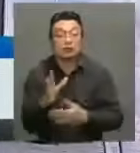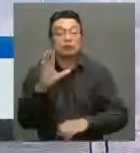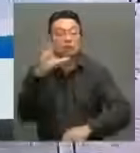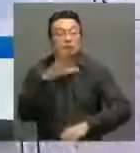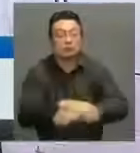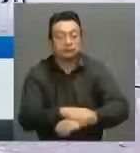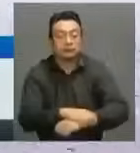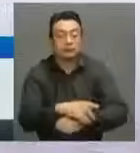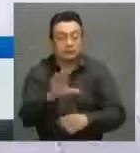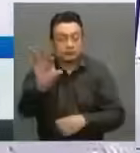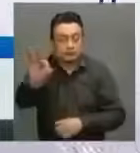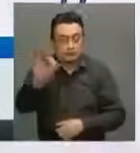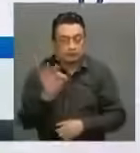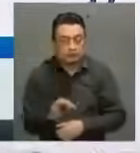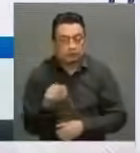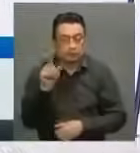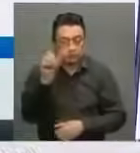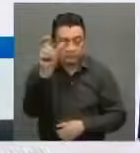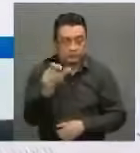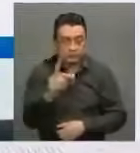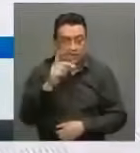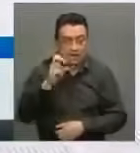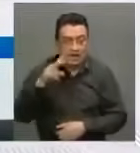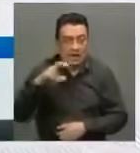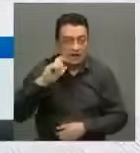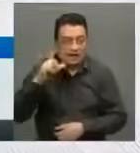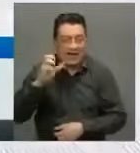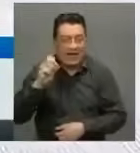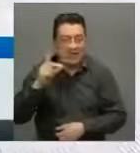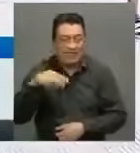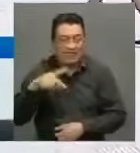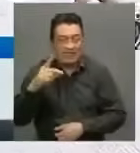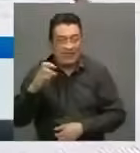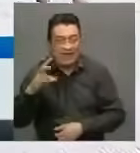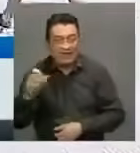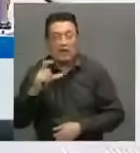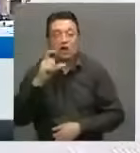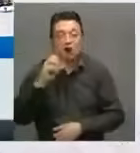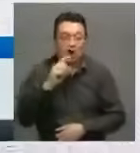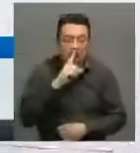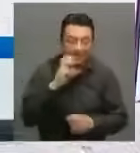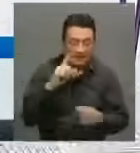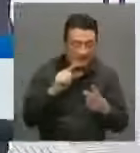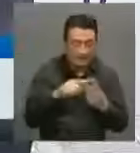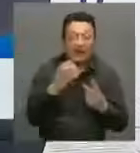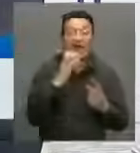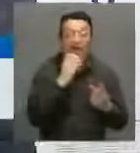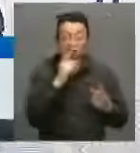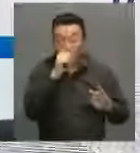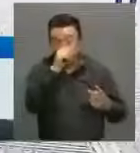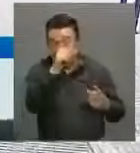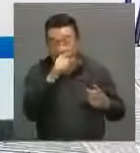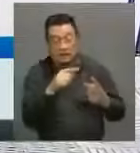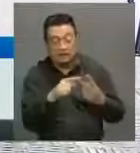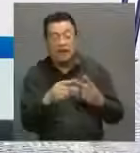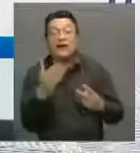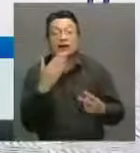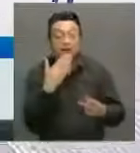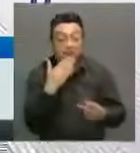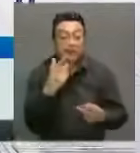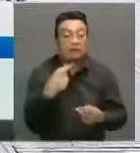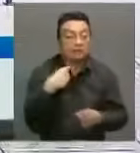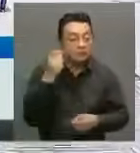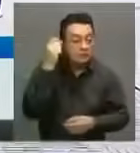y formalización de Daniel Andrade, de Carlos Contreras allá en Antofagasta, pero también lo que hemos